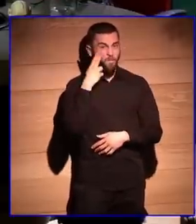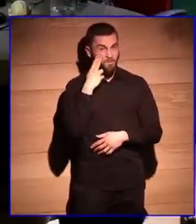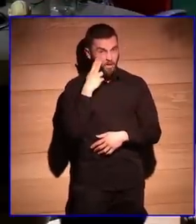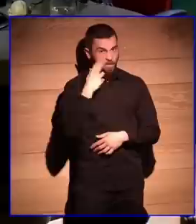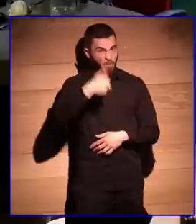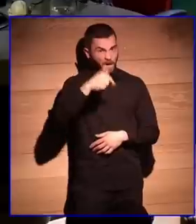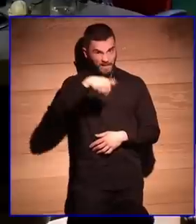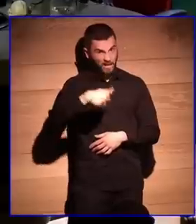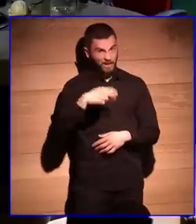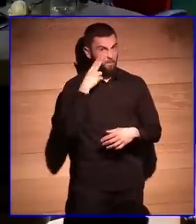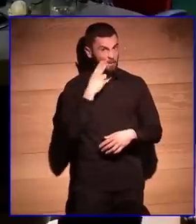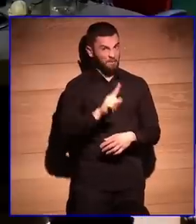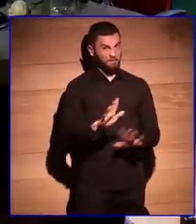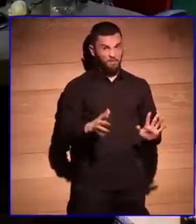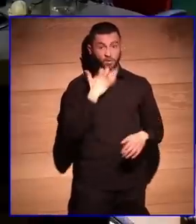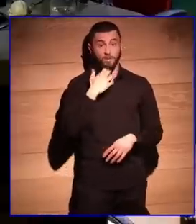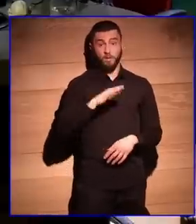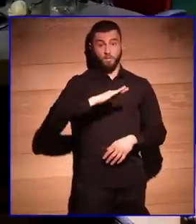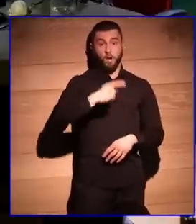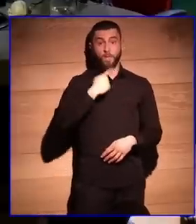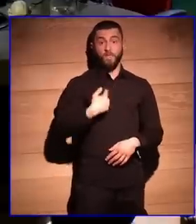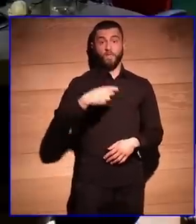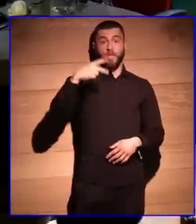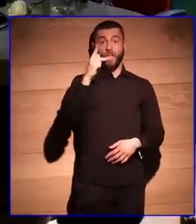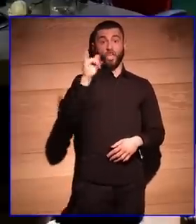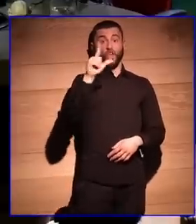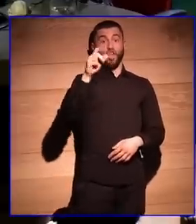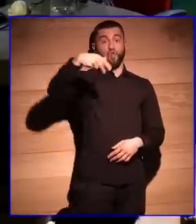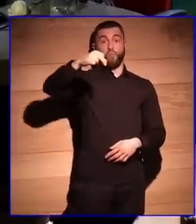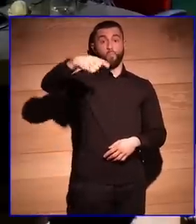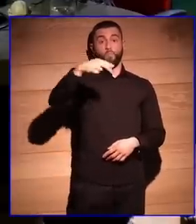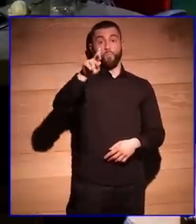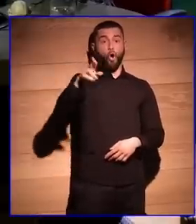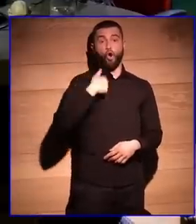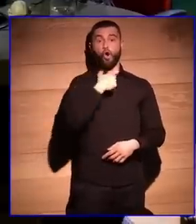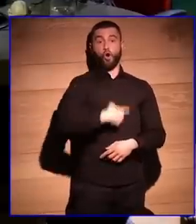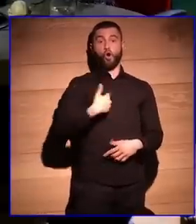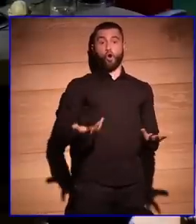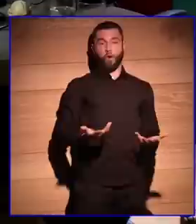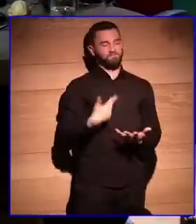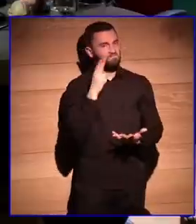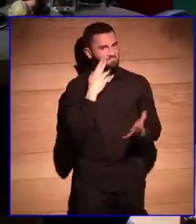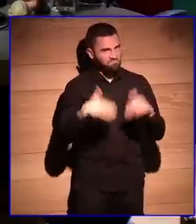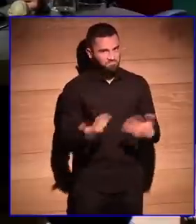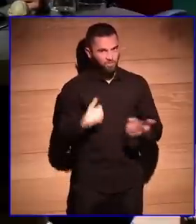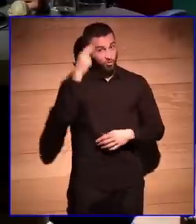aquí. Aquí me viene un malo que me dice, soy Killmonger, y digo, bueno... Tony Montana,